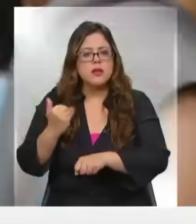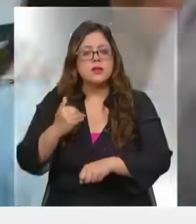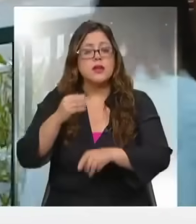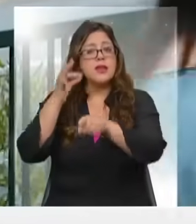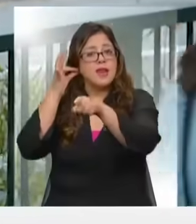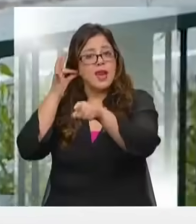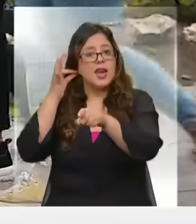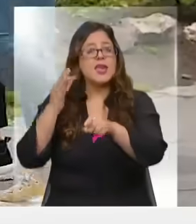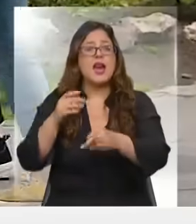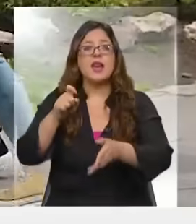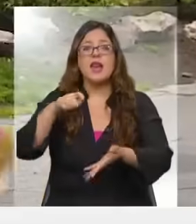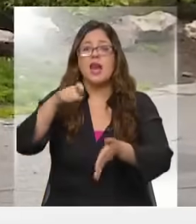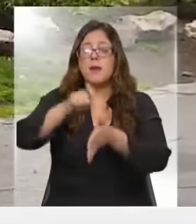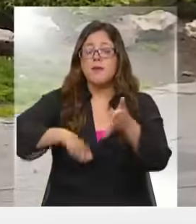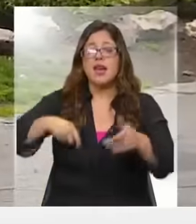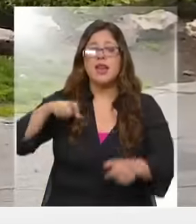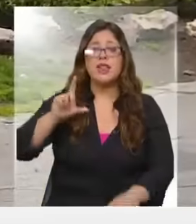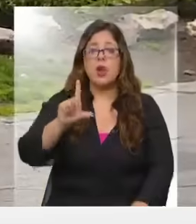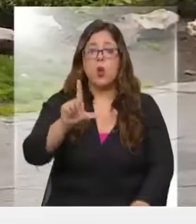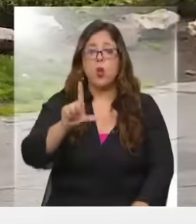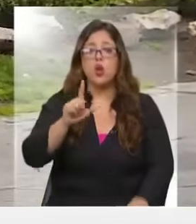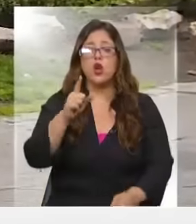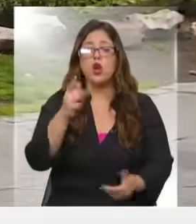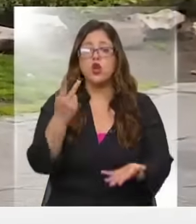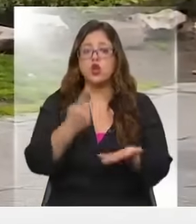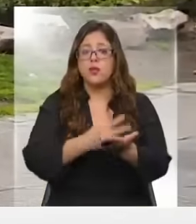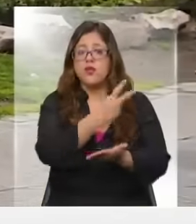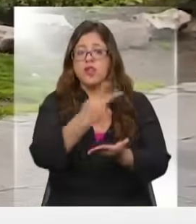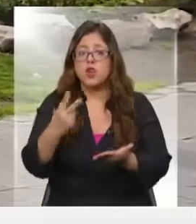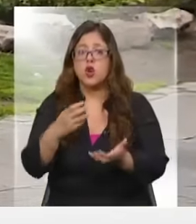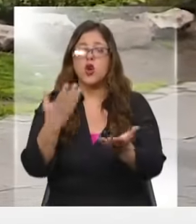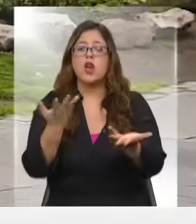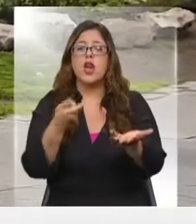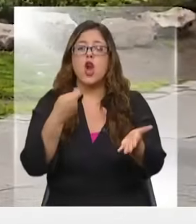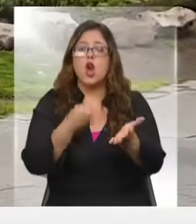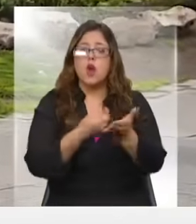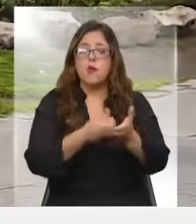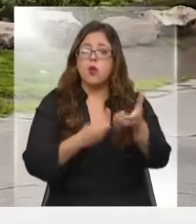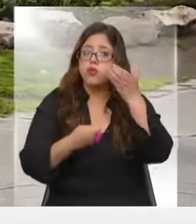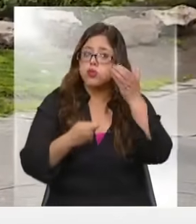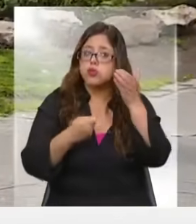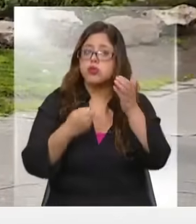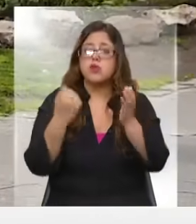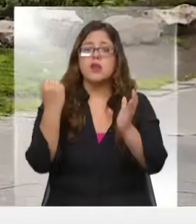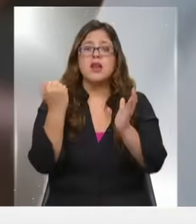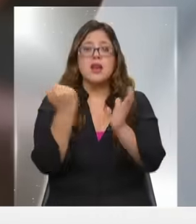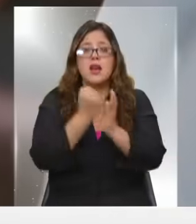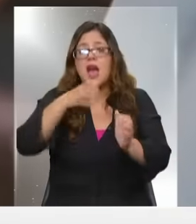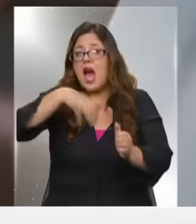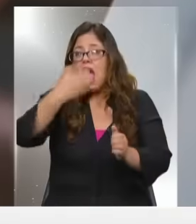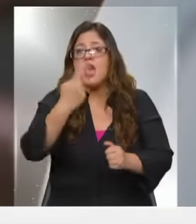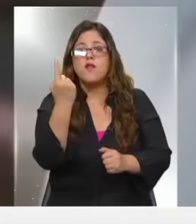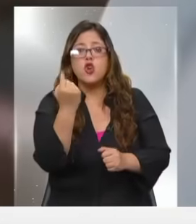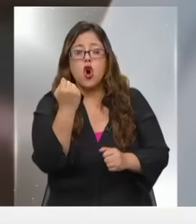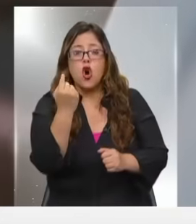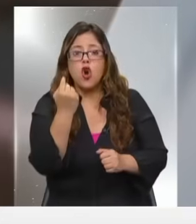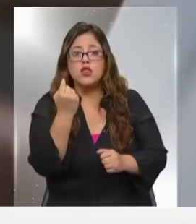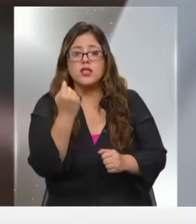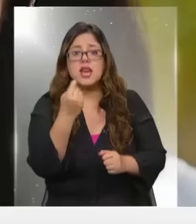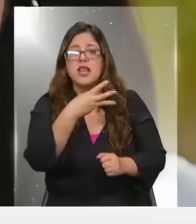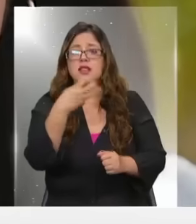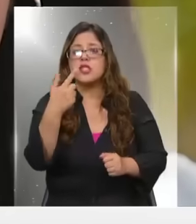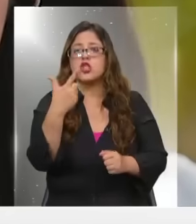Carolina, en julio de 2022, compró un iPhone 11 en 370.000 pesos, justamente en la tienda